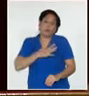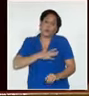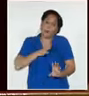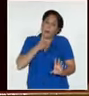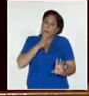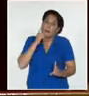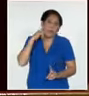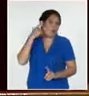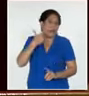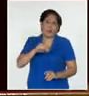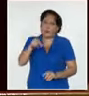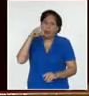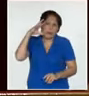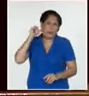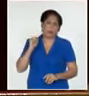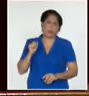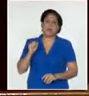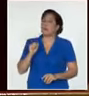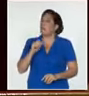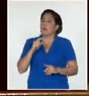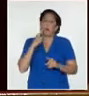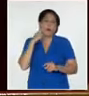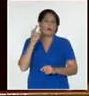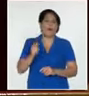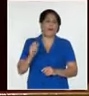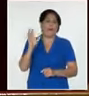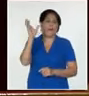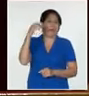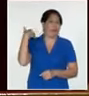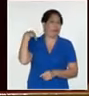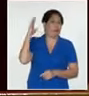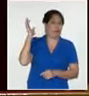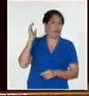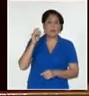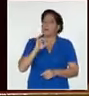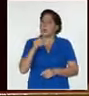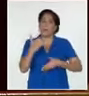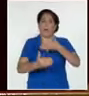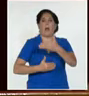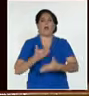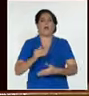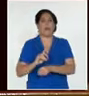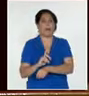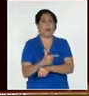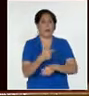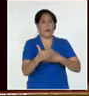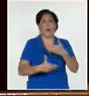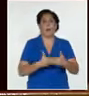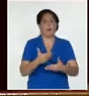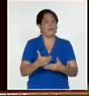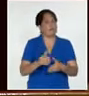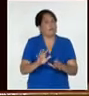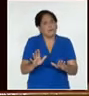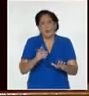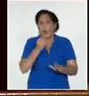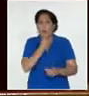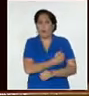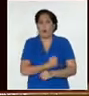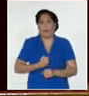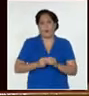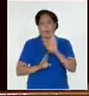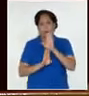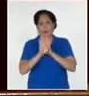acabar con el reunionismo, el burocratismo y los esquemas mentales que no nos dejan avanzar